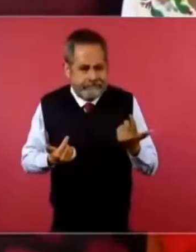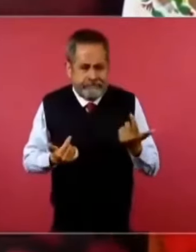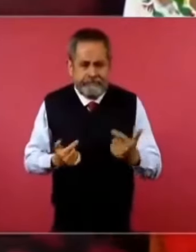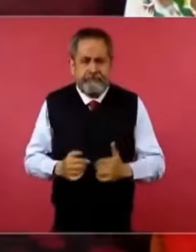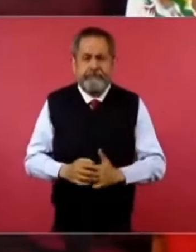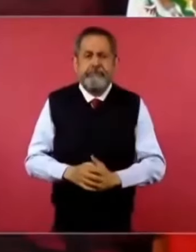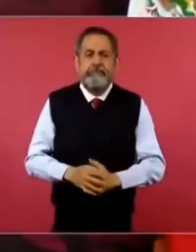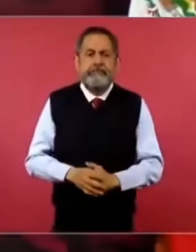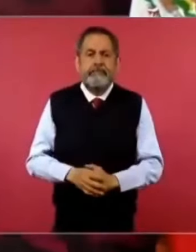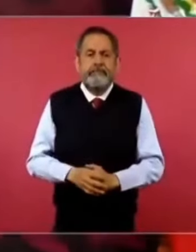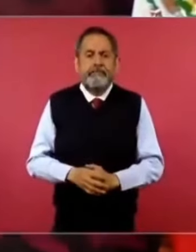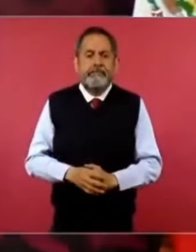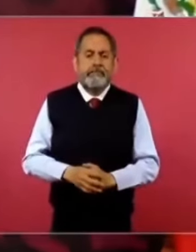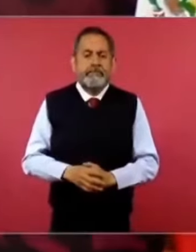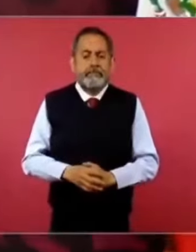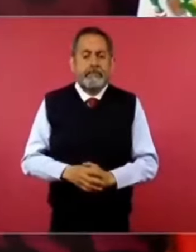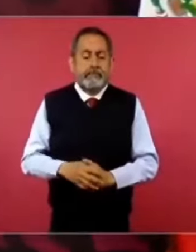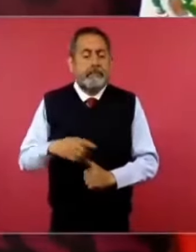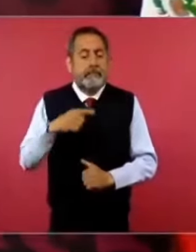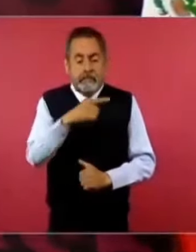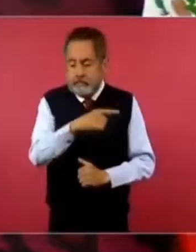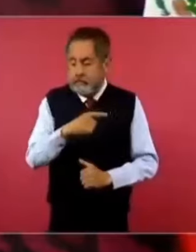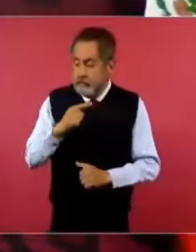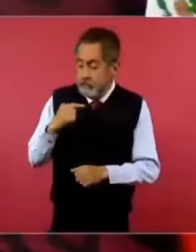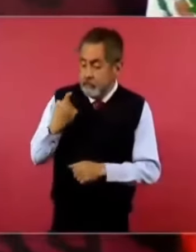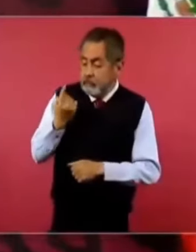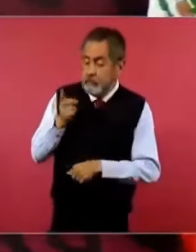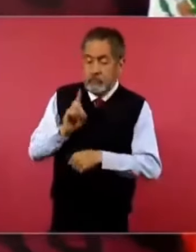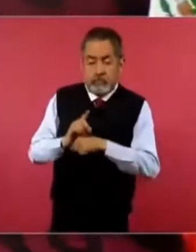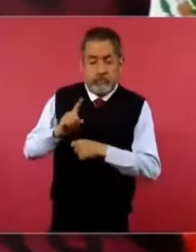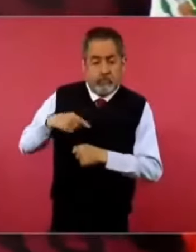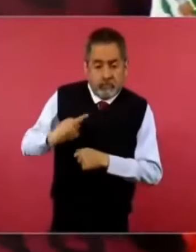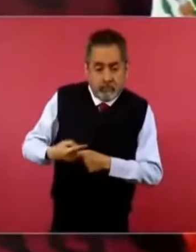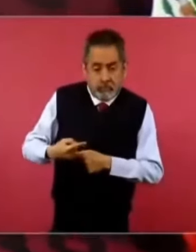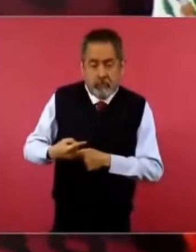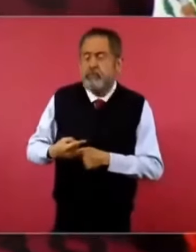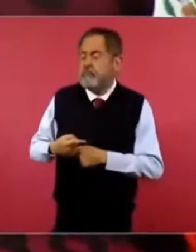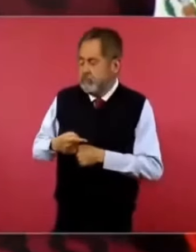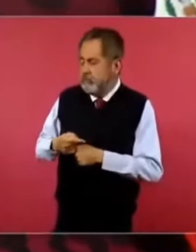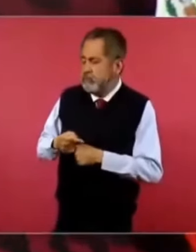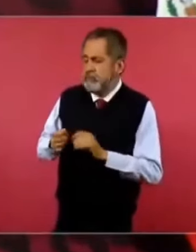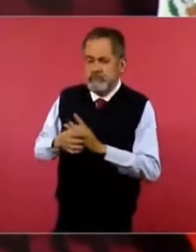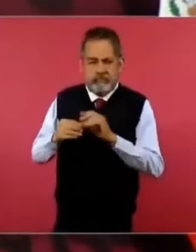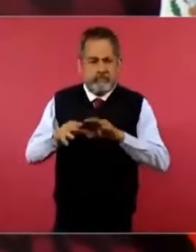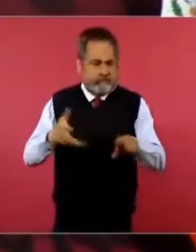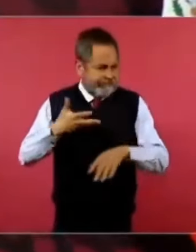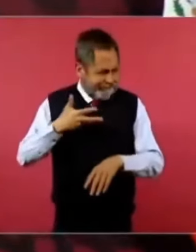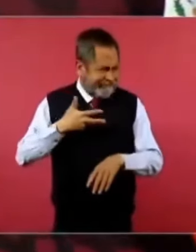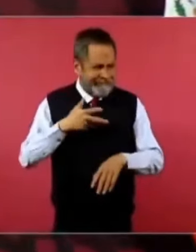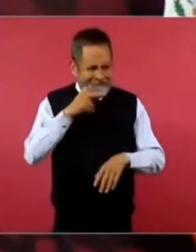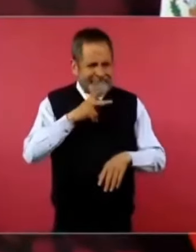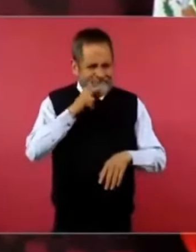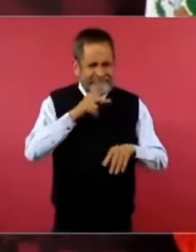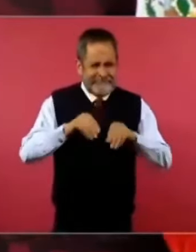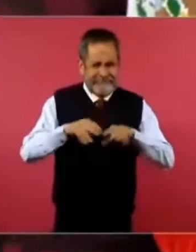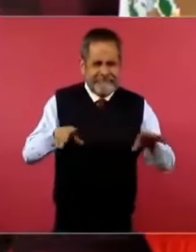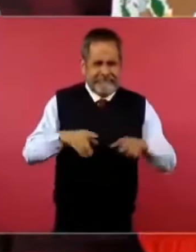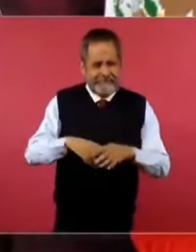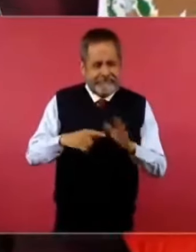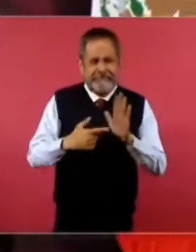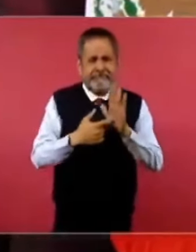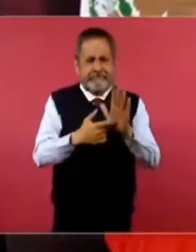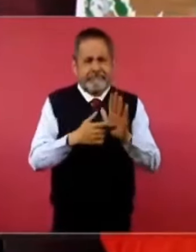independencia y él al día siguiente declaró ahí está la posibilidad de